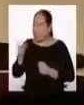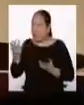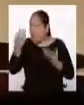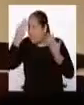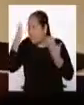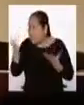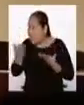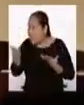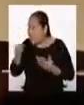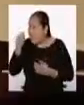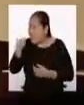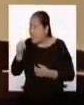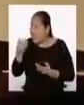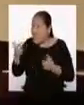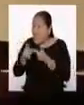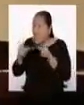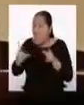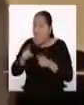tampoco.